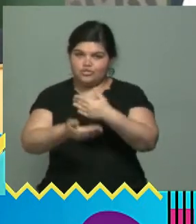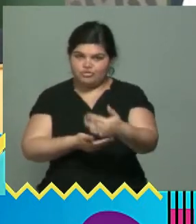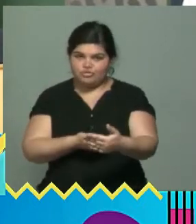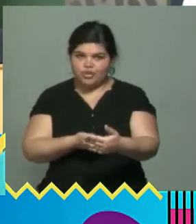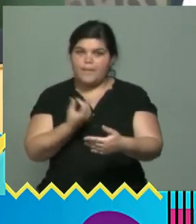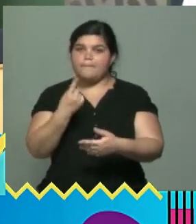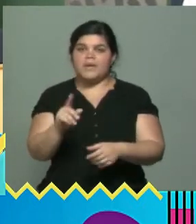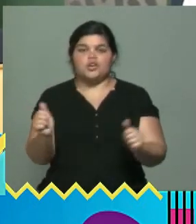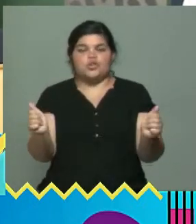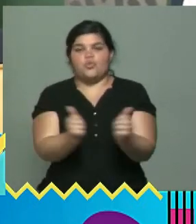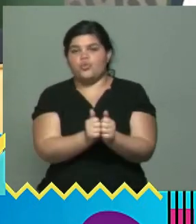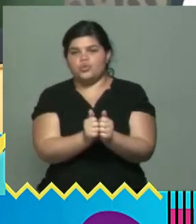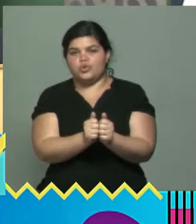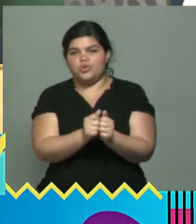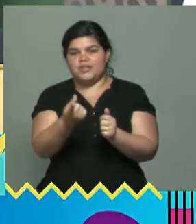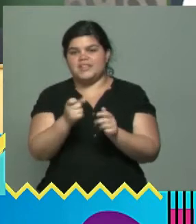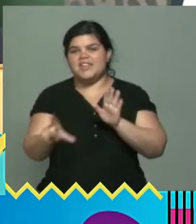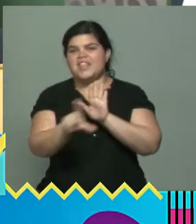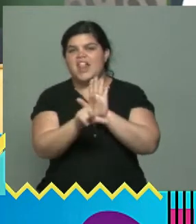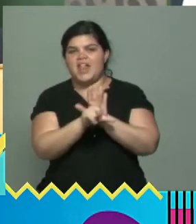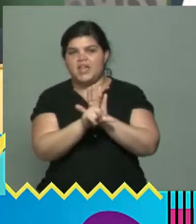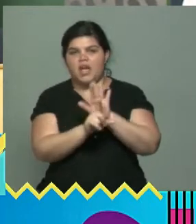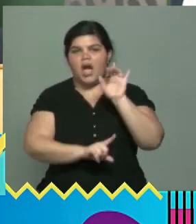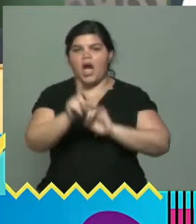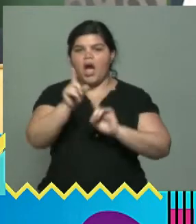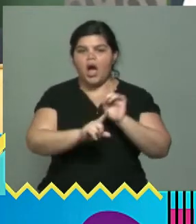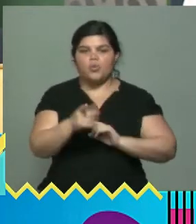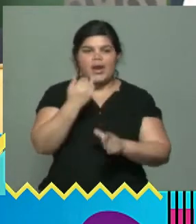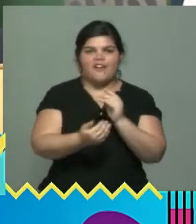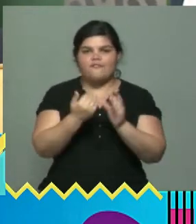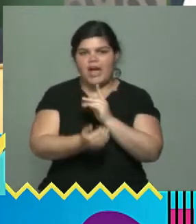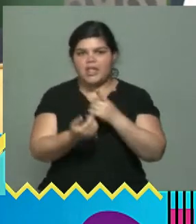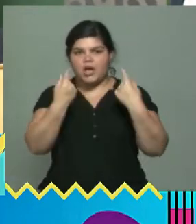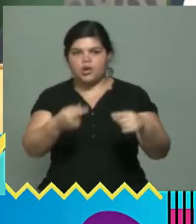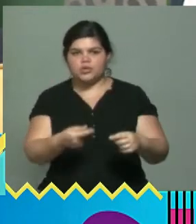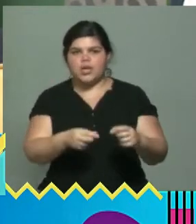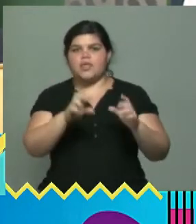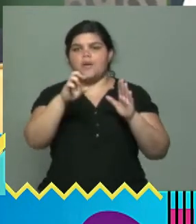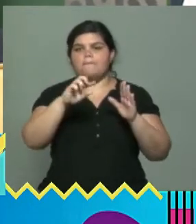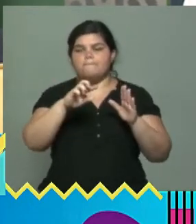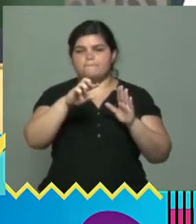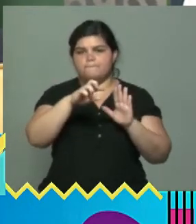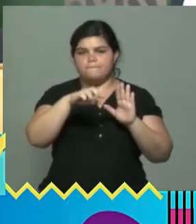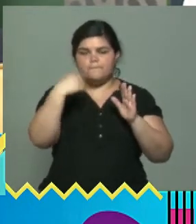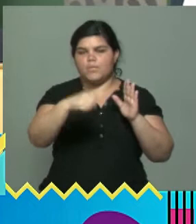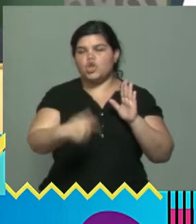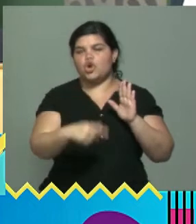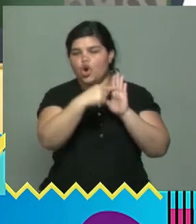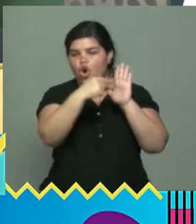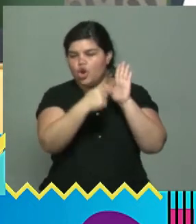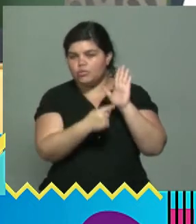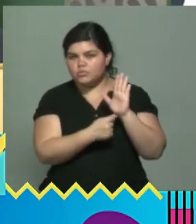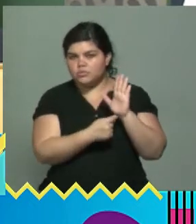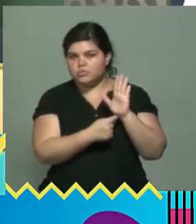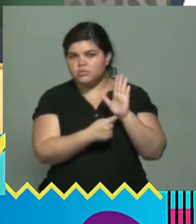marcos legales. Entonces se ha tratado, digamos, de cubrir algunas falencias o espacios que tienen que ver con protocolos, que tienen que ver con algún tipo de actuaciones, pero